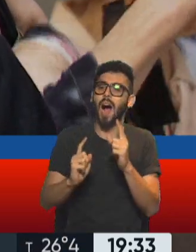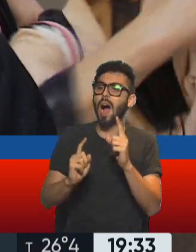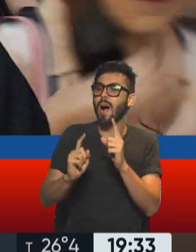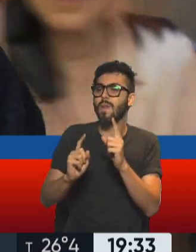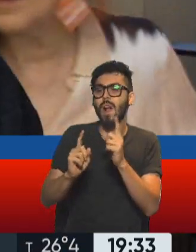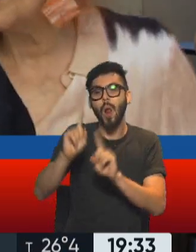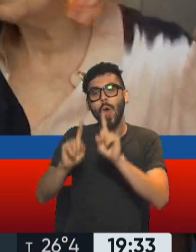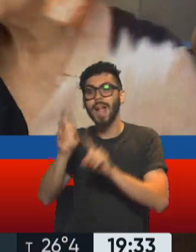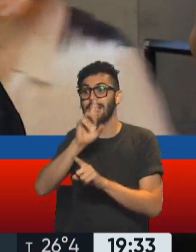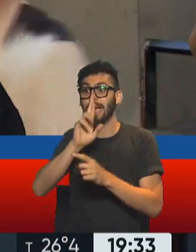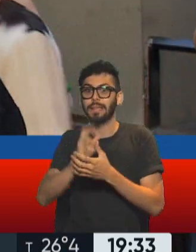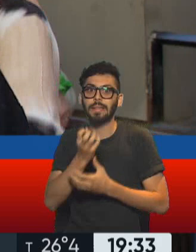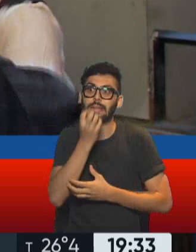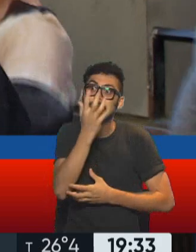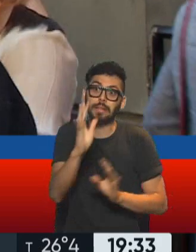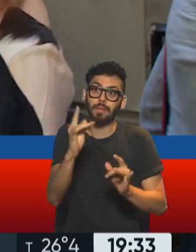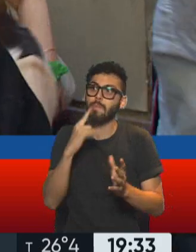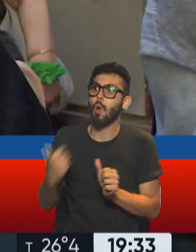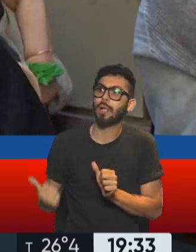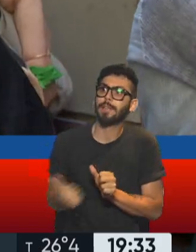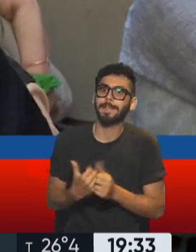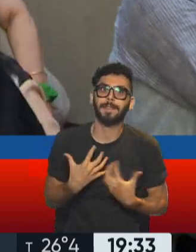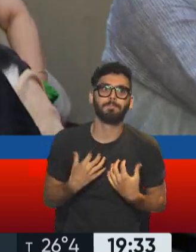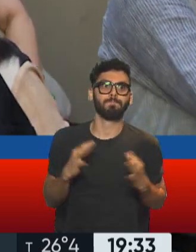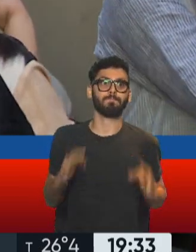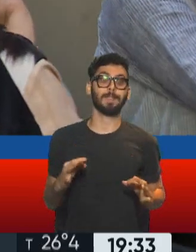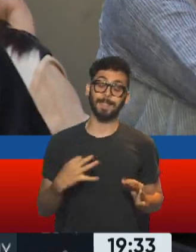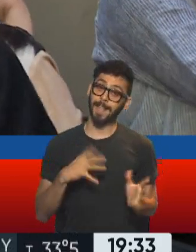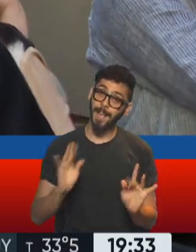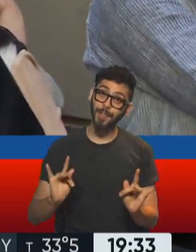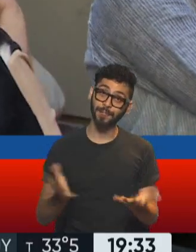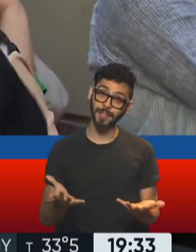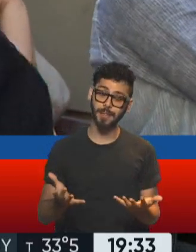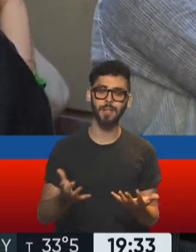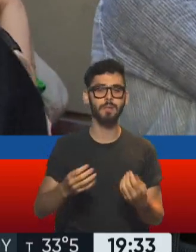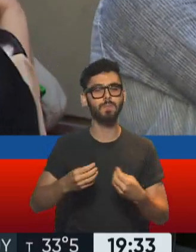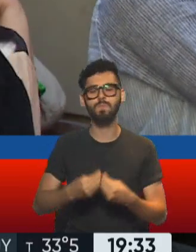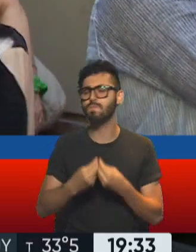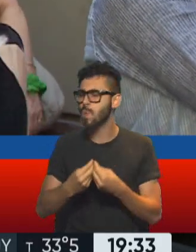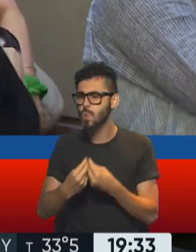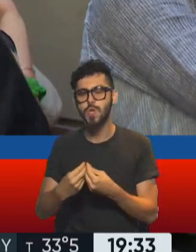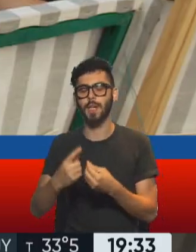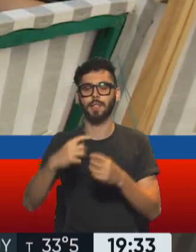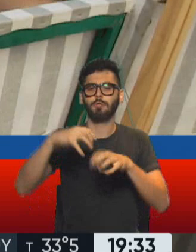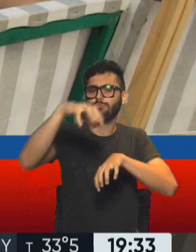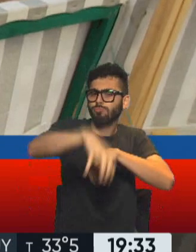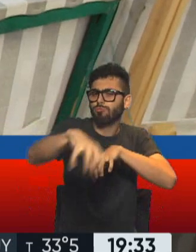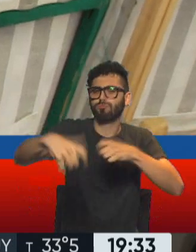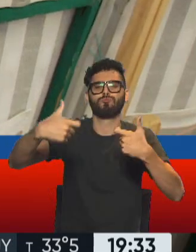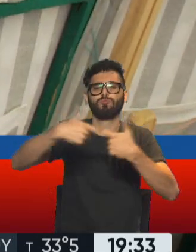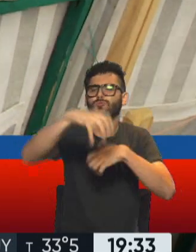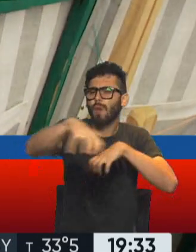que es mucho más difícil hablar y sentirse contenida y acompañada. Hay muchos y muchas organizaciones y